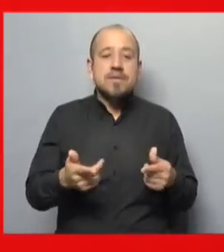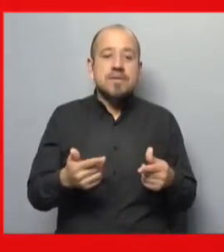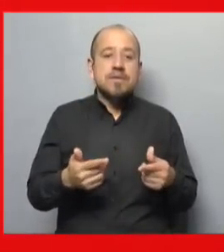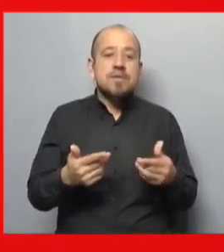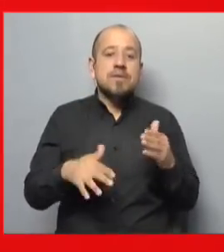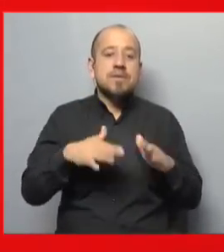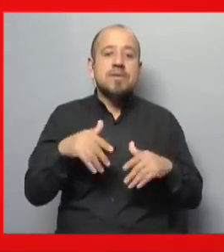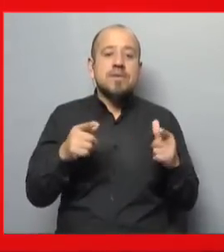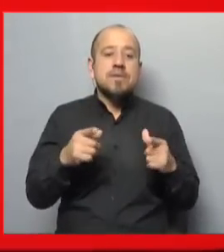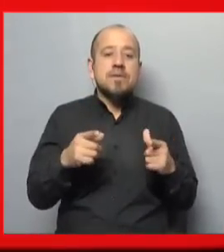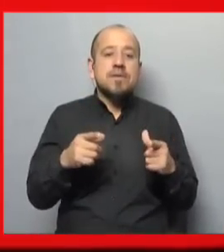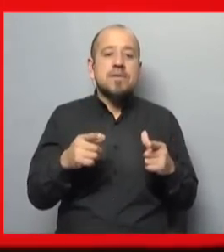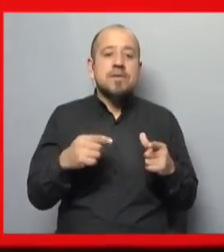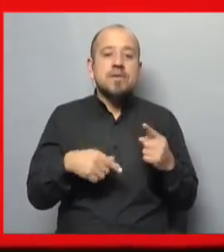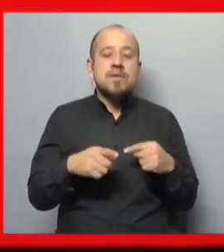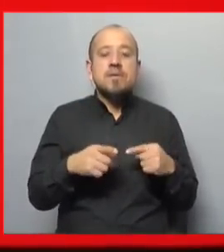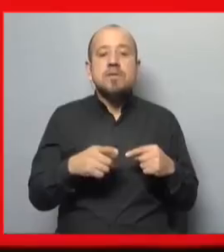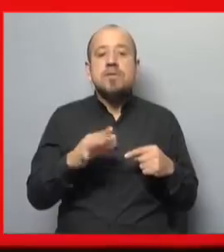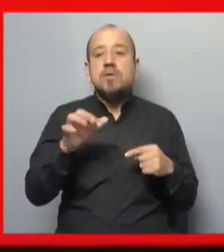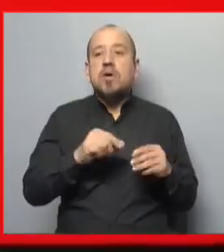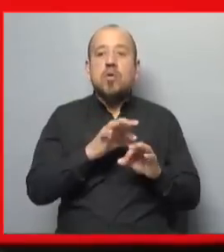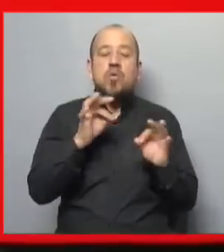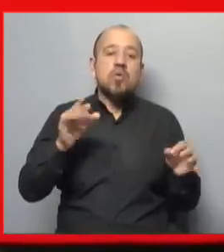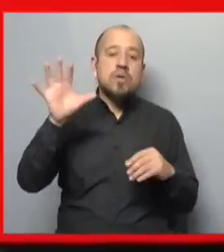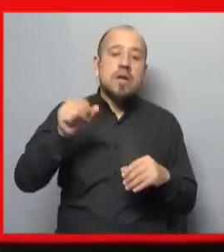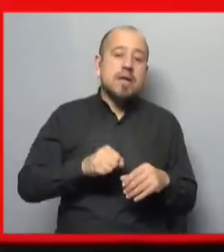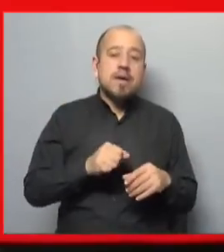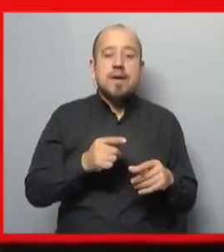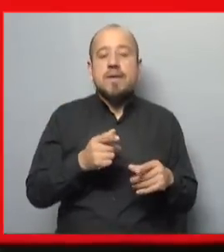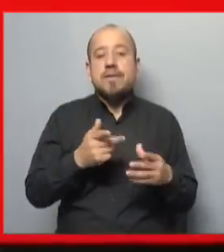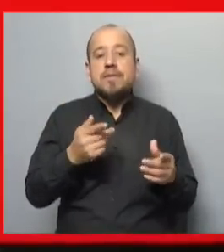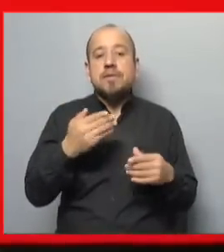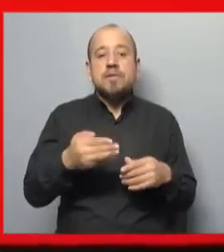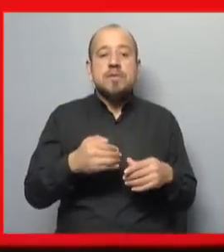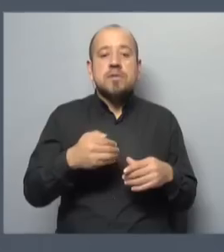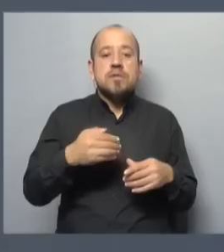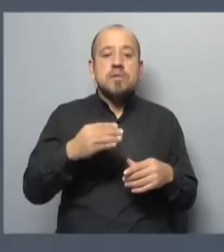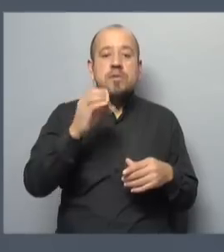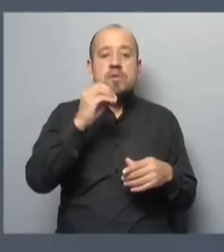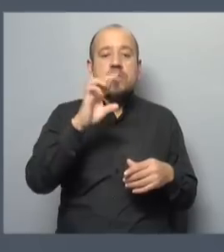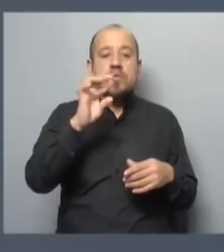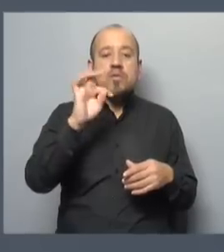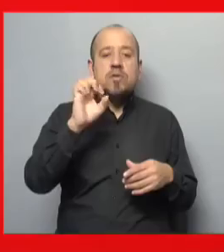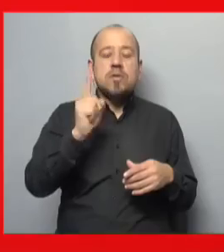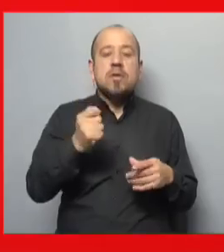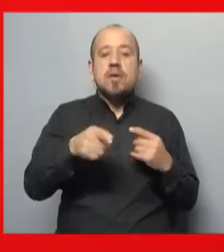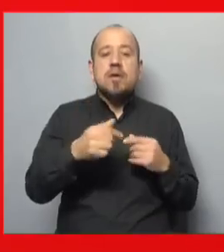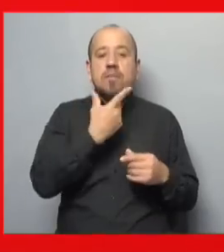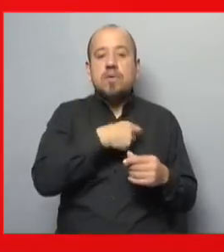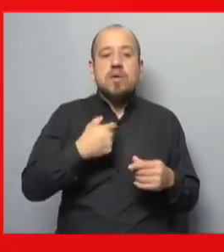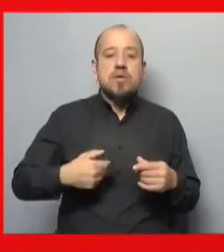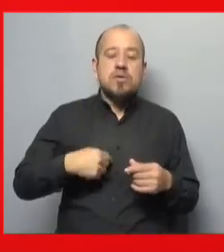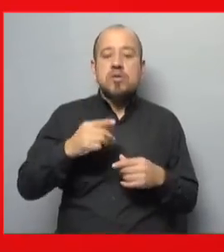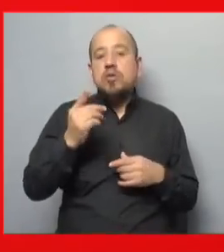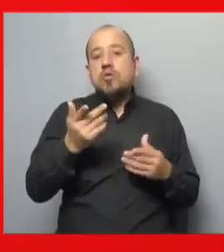ni siquiera bueno pero traía no sé o al burrito ortega le agraden hielo llega a peñarol o figueroa